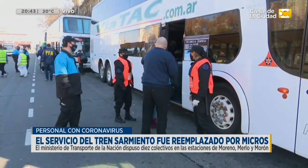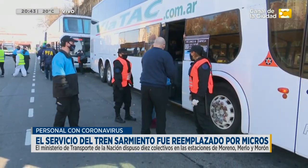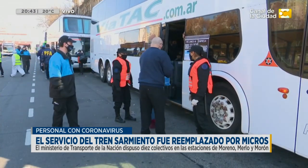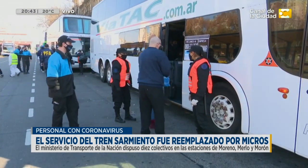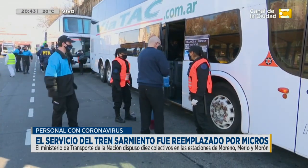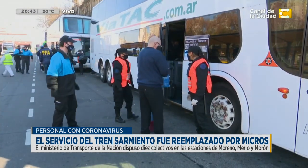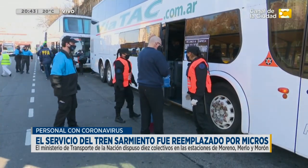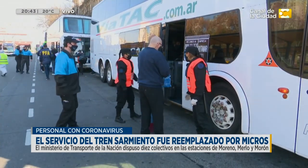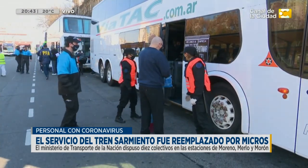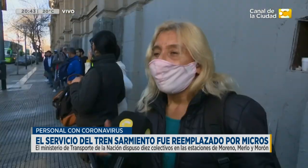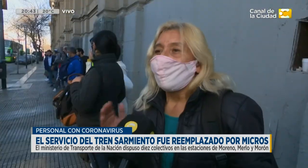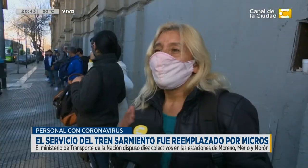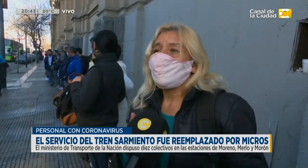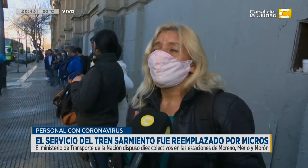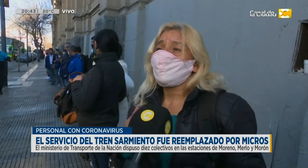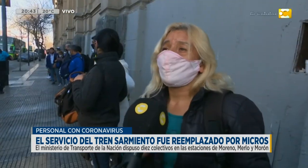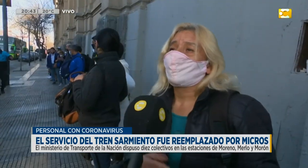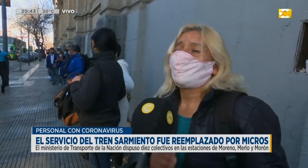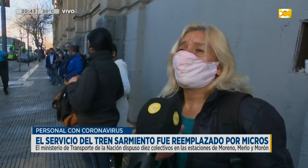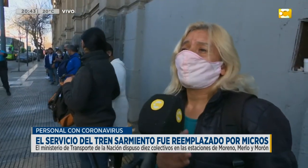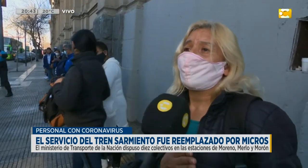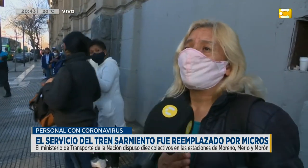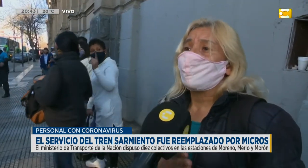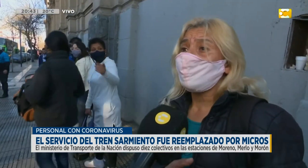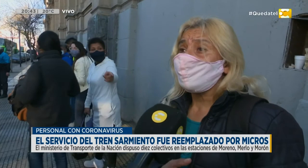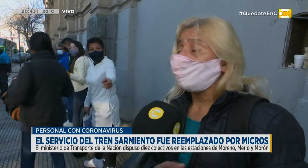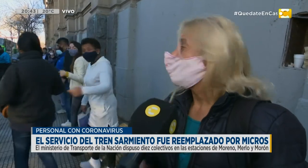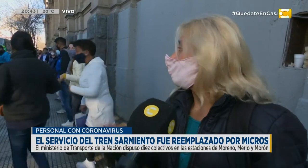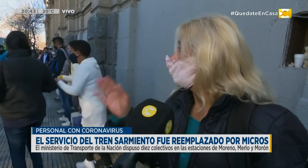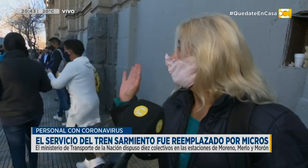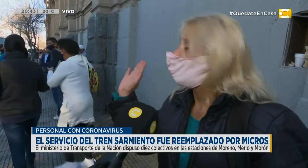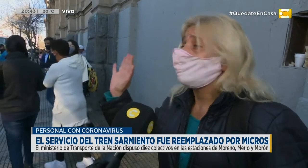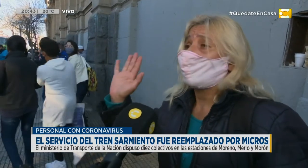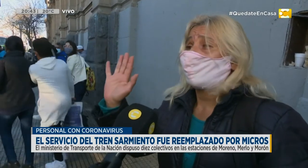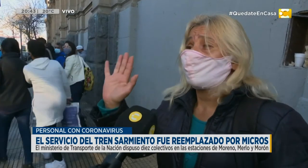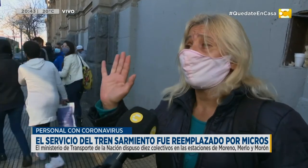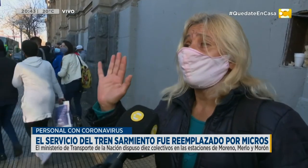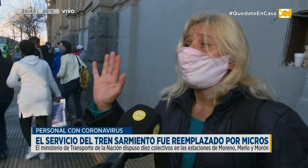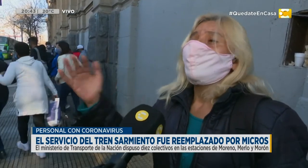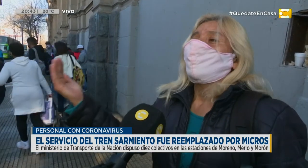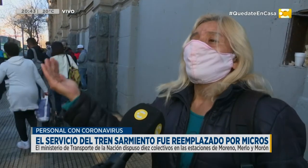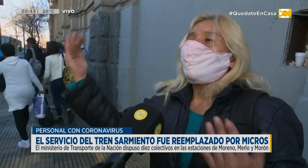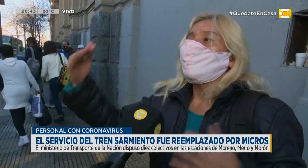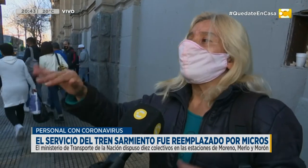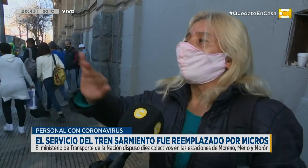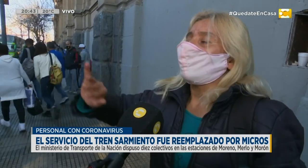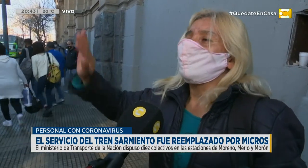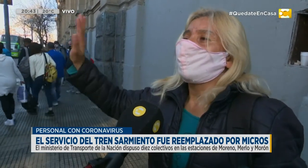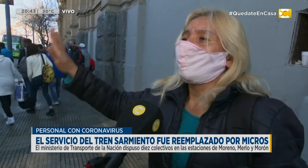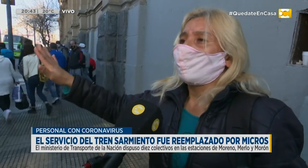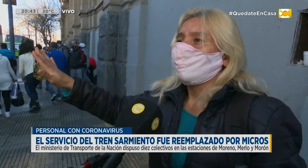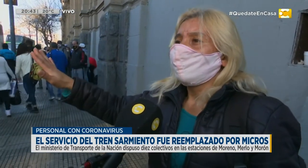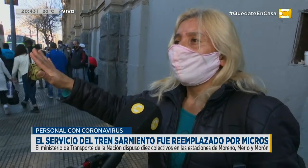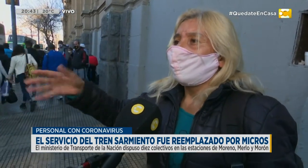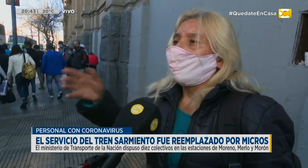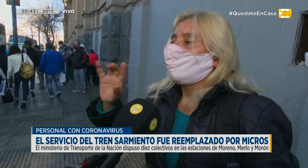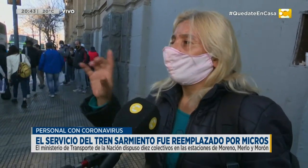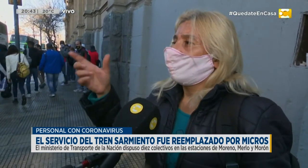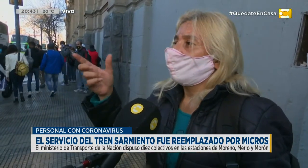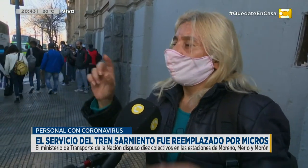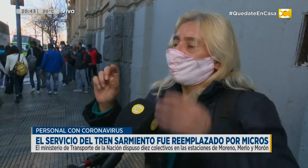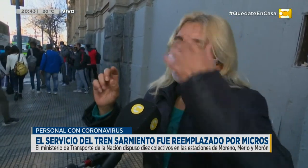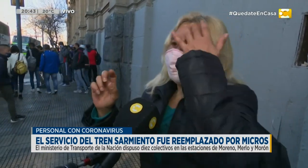necesitan 12 micros. El servicio es que tenés que tener el permiso, se lo mostrás a ellos y ellos te dejan subir.